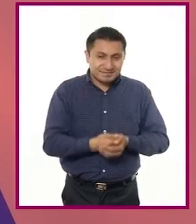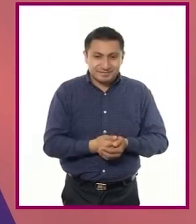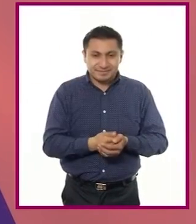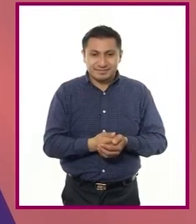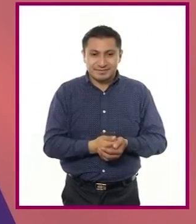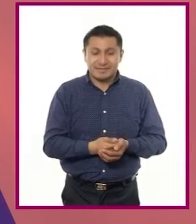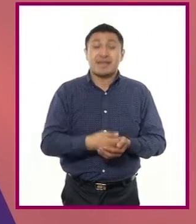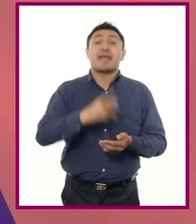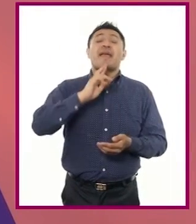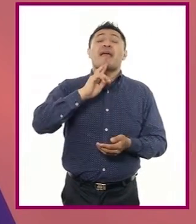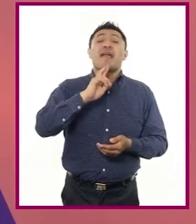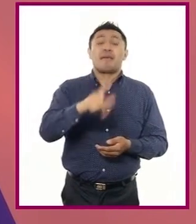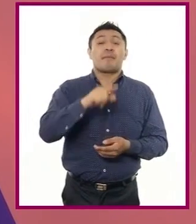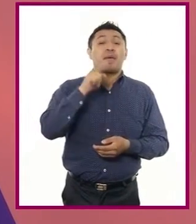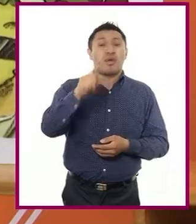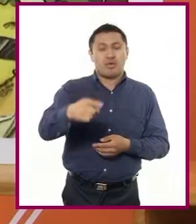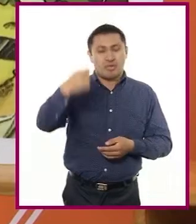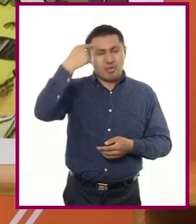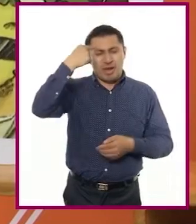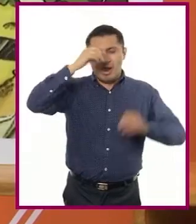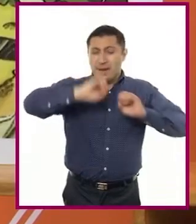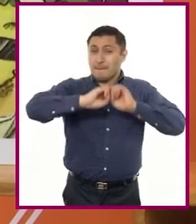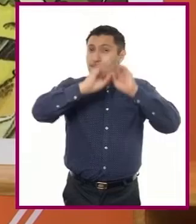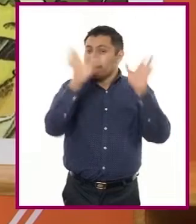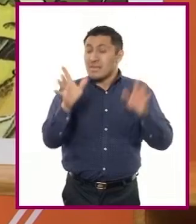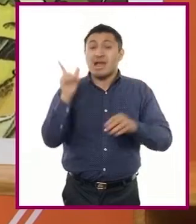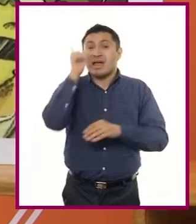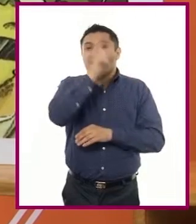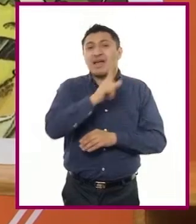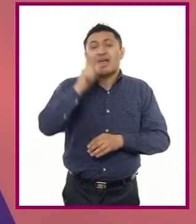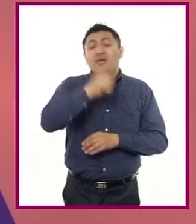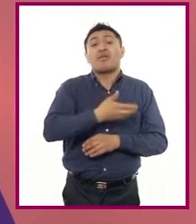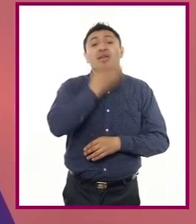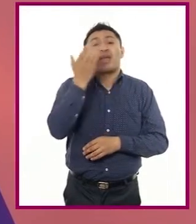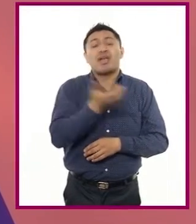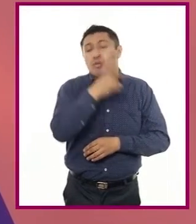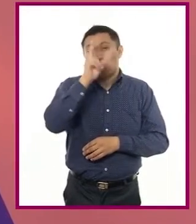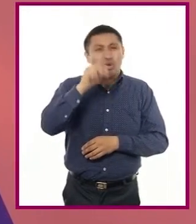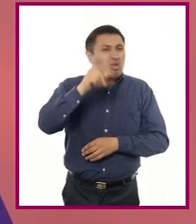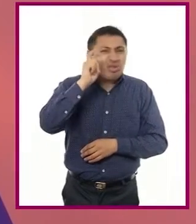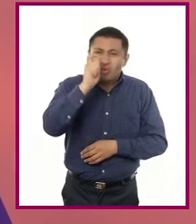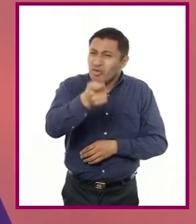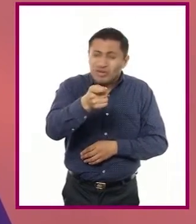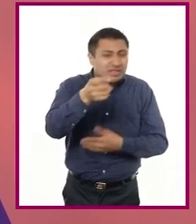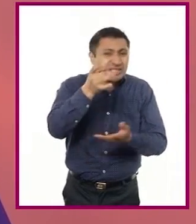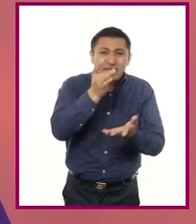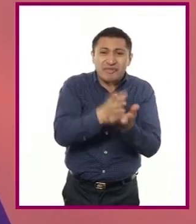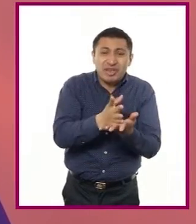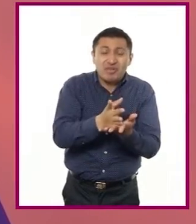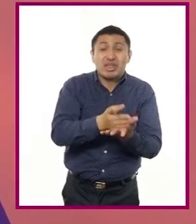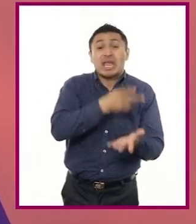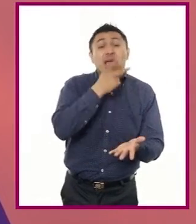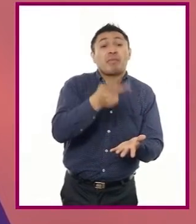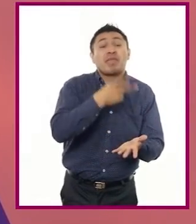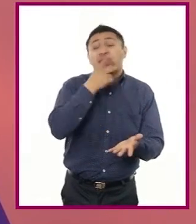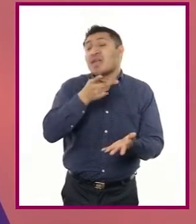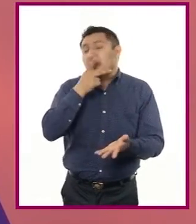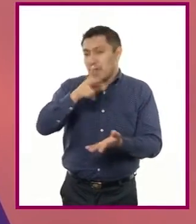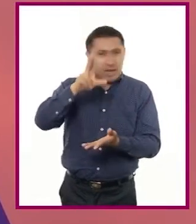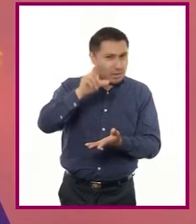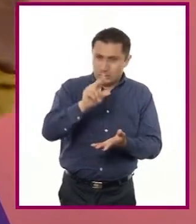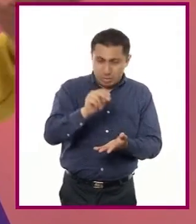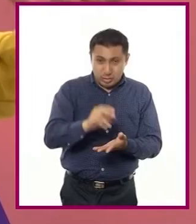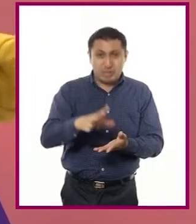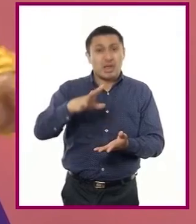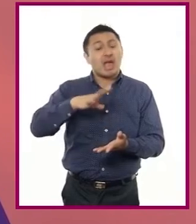Es conveniente que tengan claridad en que el lenguaje coloquial no se refiere solo al vocabulario. Hay casos de problemas